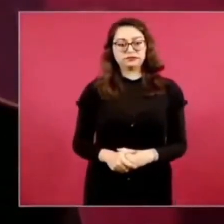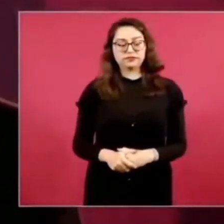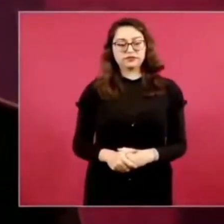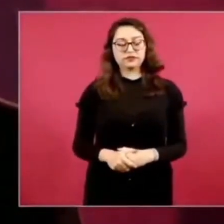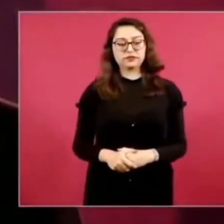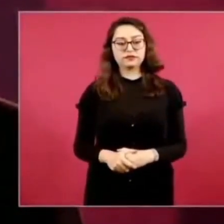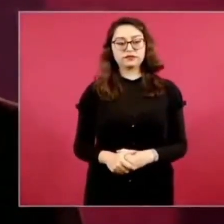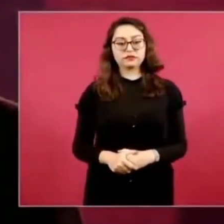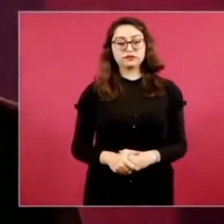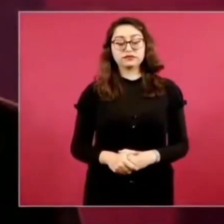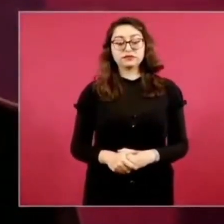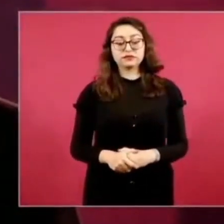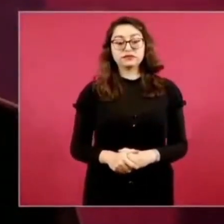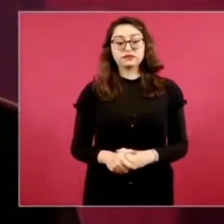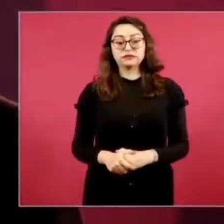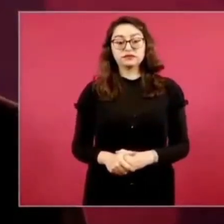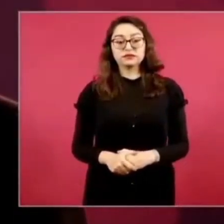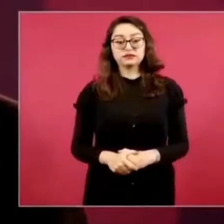crisis